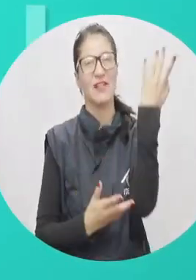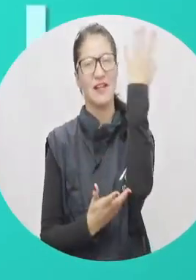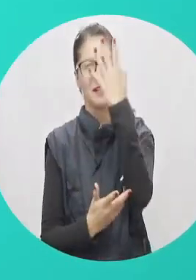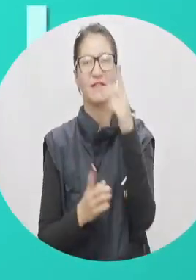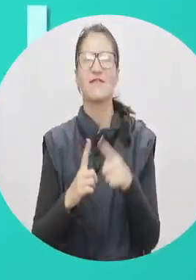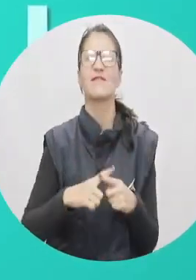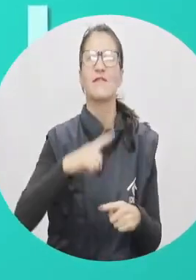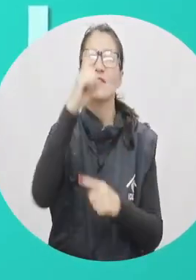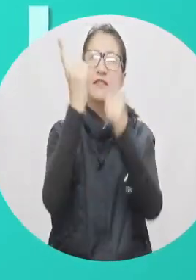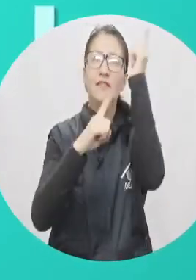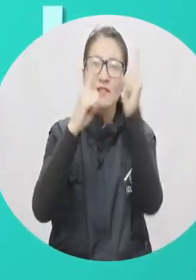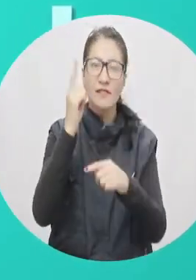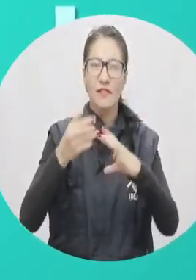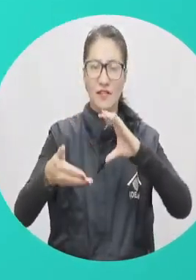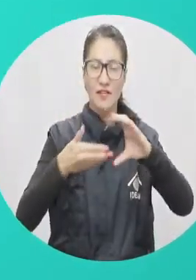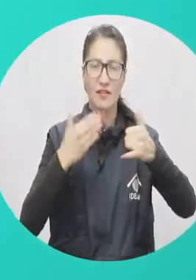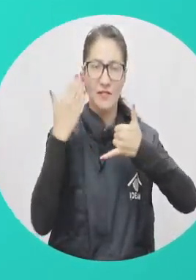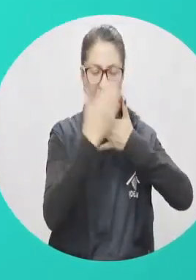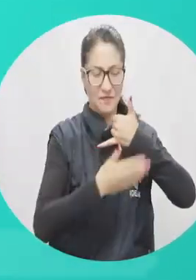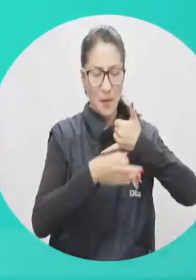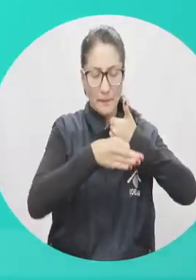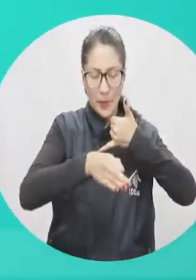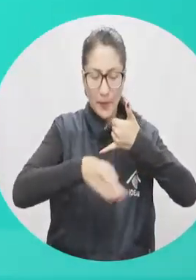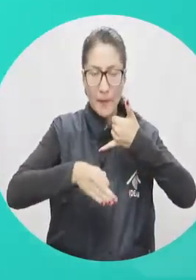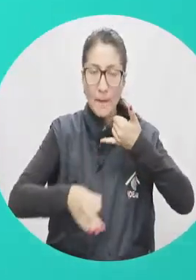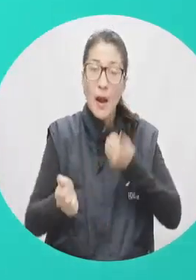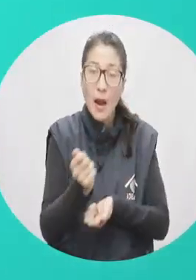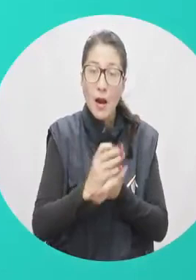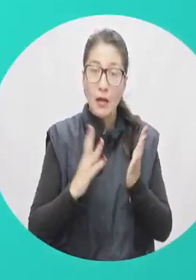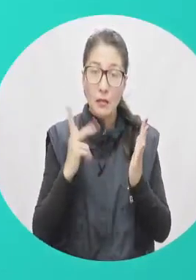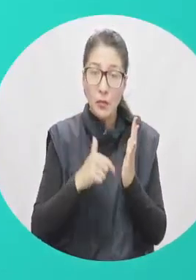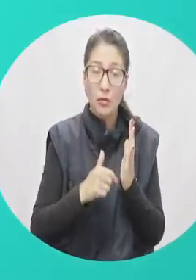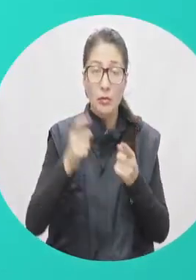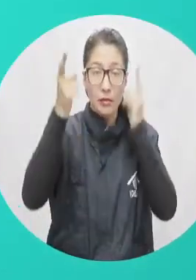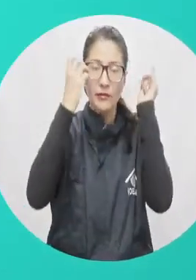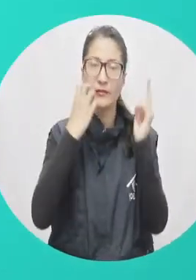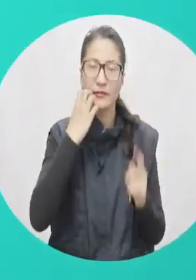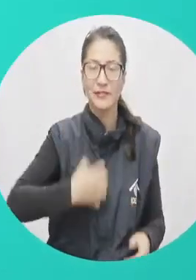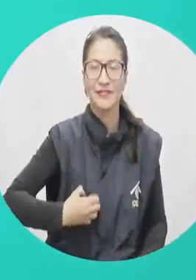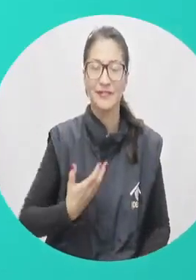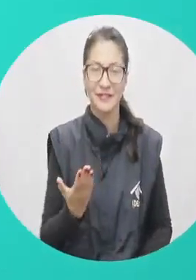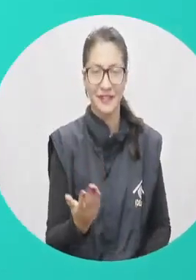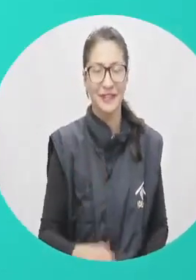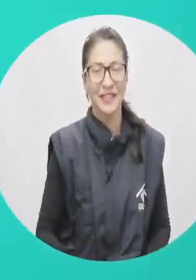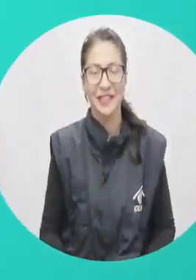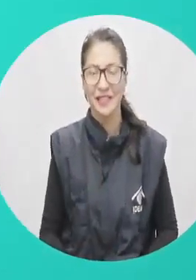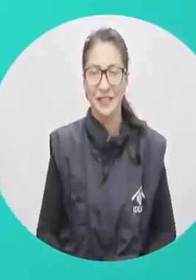pronósticos y alertas a nivel municipal. Disponible gratis para iOS y Android.